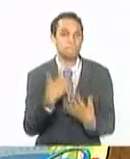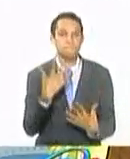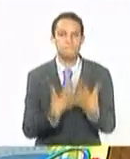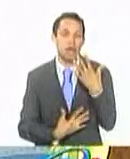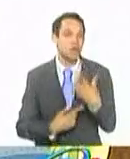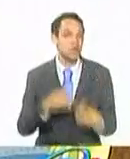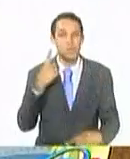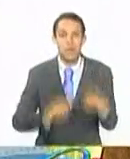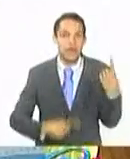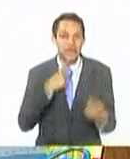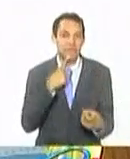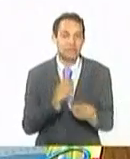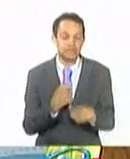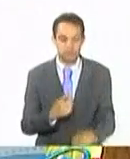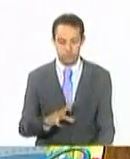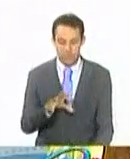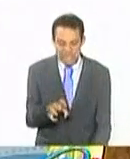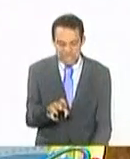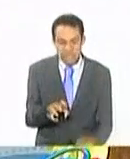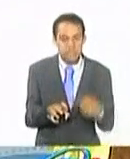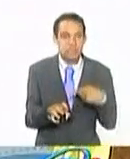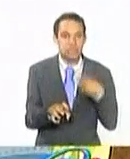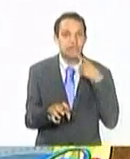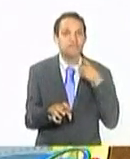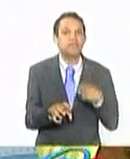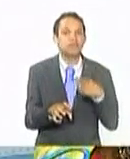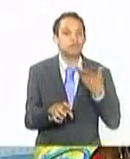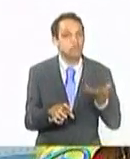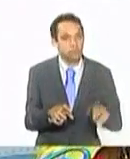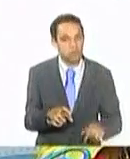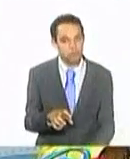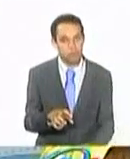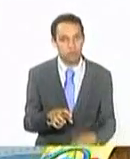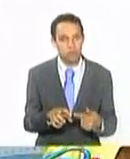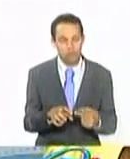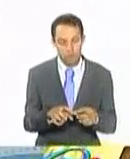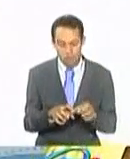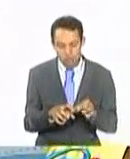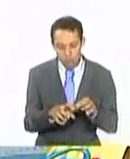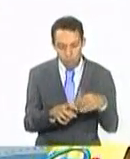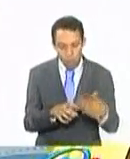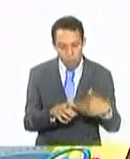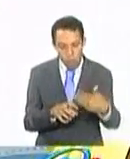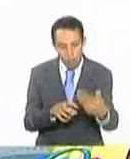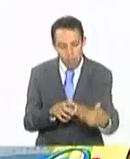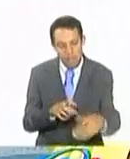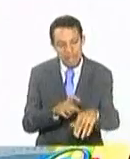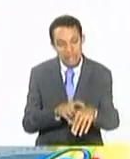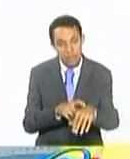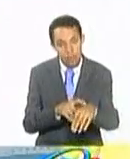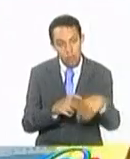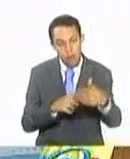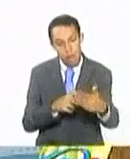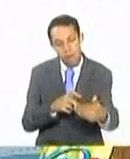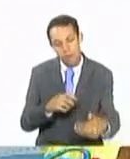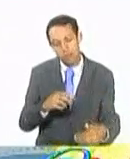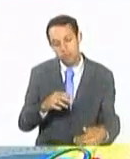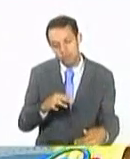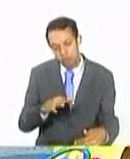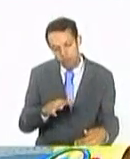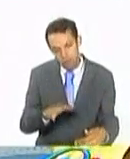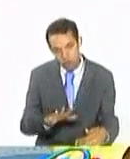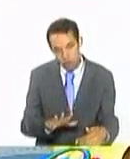ahí eh sólidos en las articulaciones se ablandará y con el paso del día las